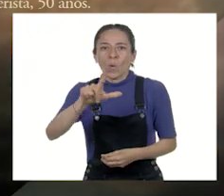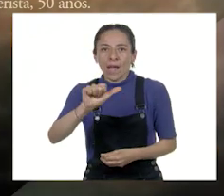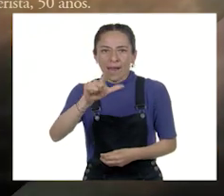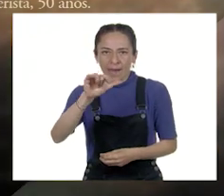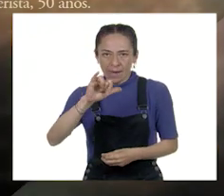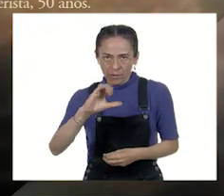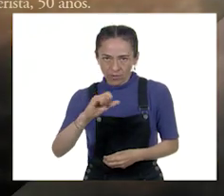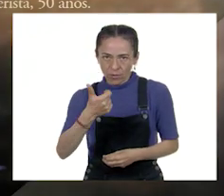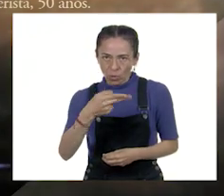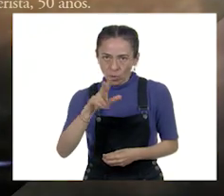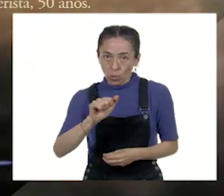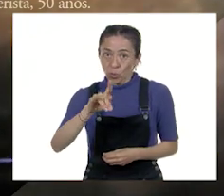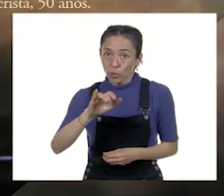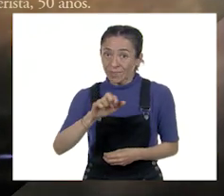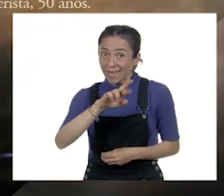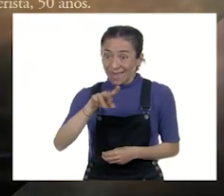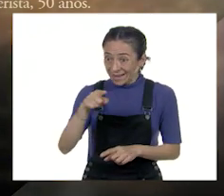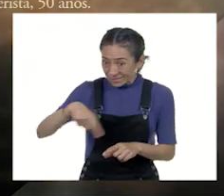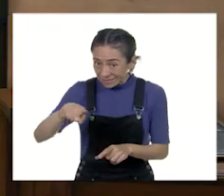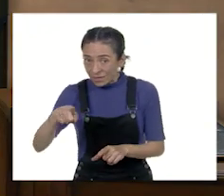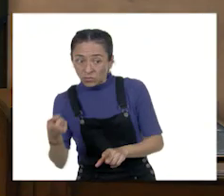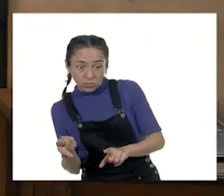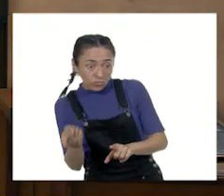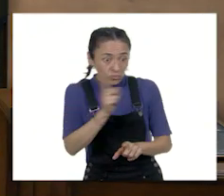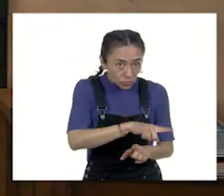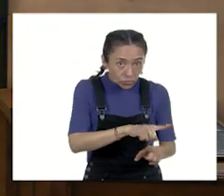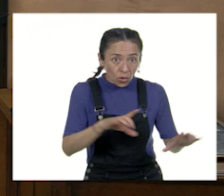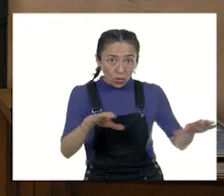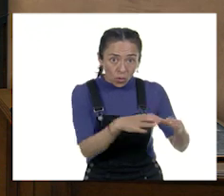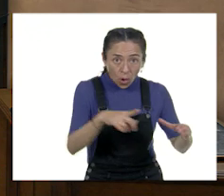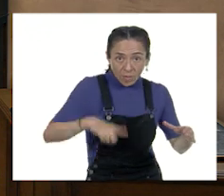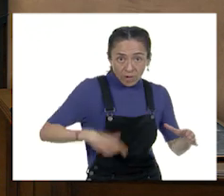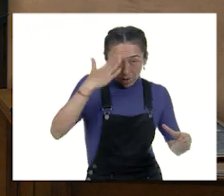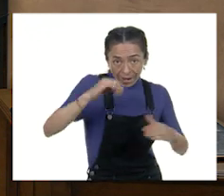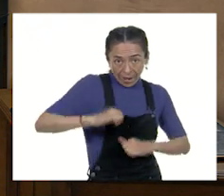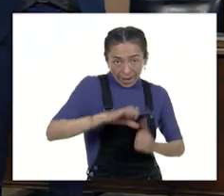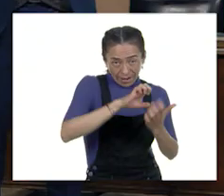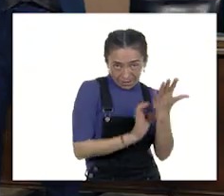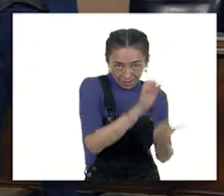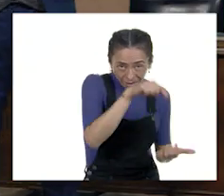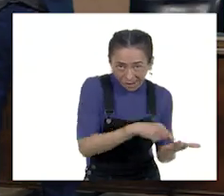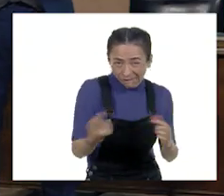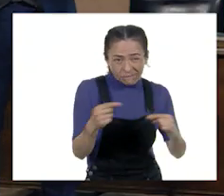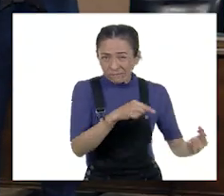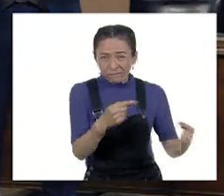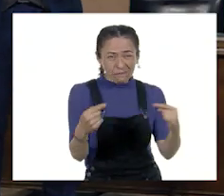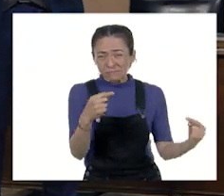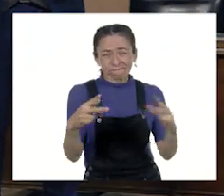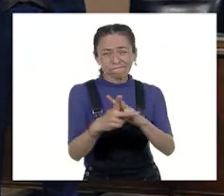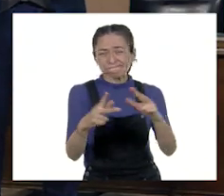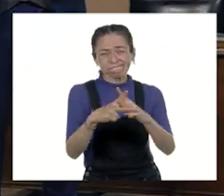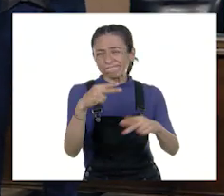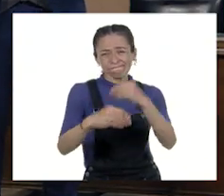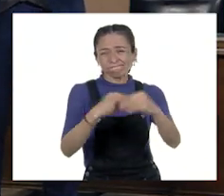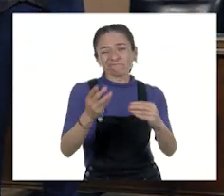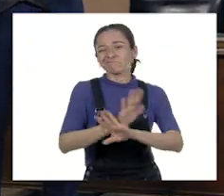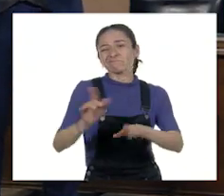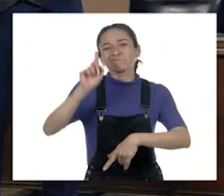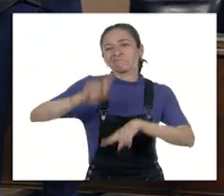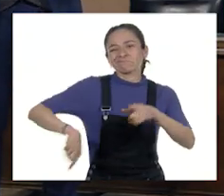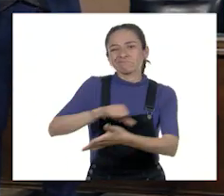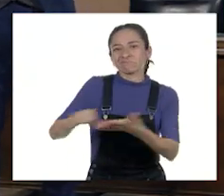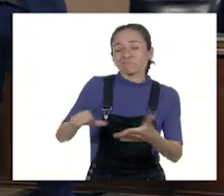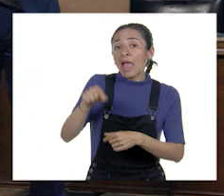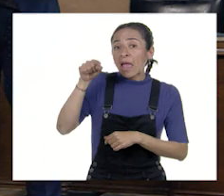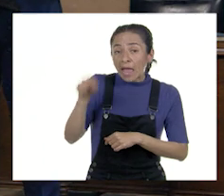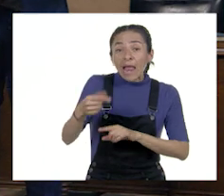facción se peleó con el gobierno constitucionalista, pues tache con Ezquerro. no podrían ser electos los que hubieran